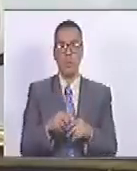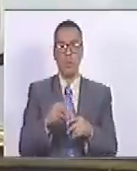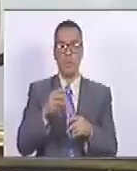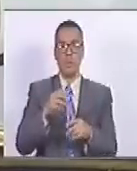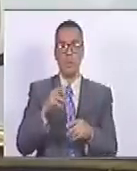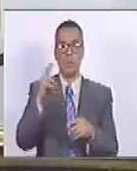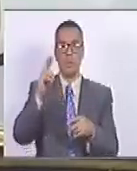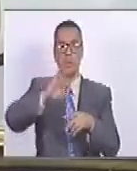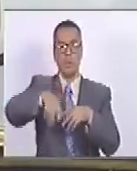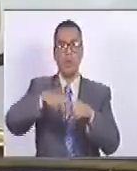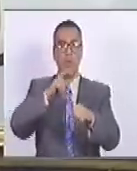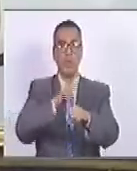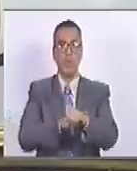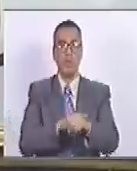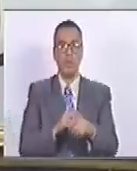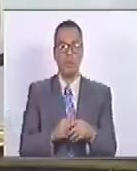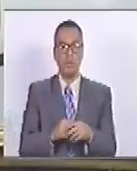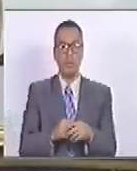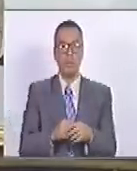pero no se va a bueno,